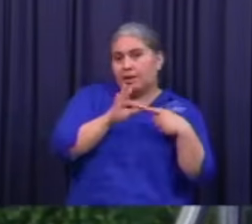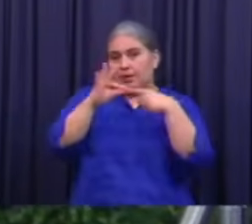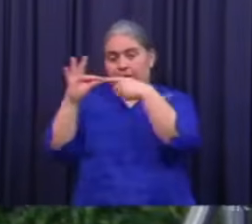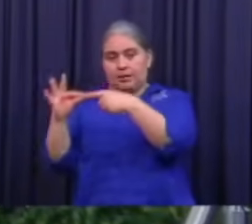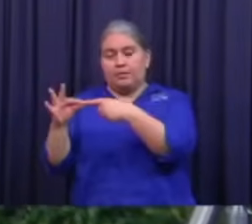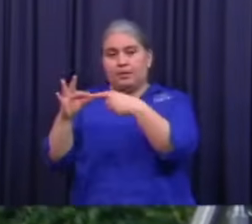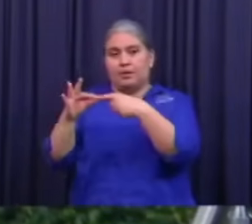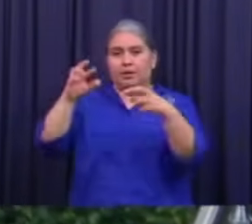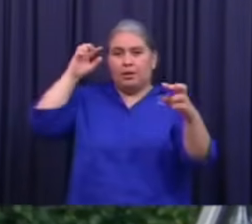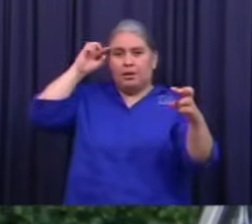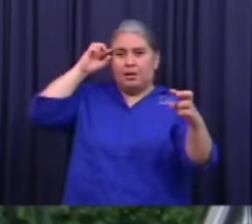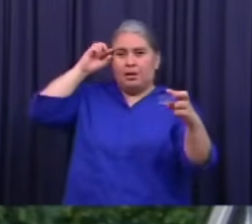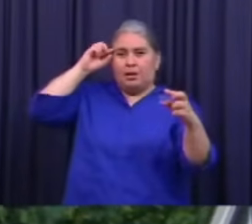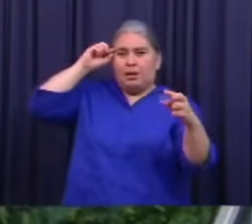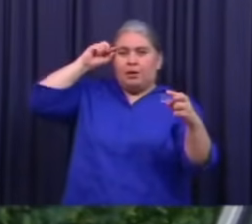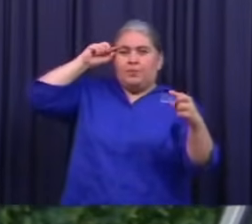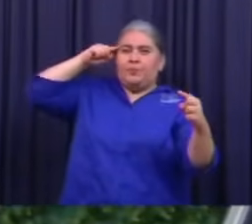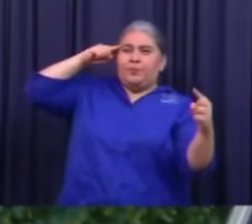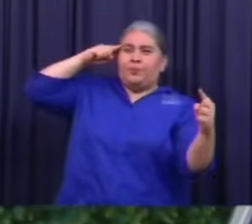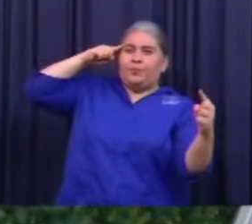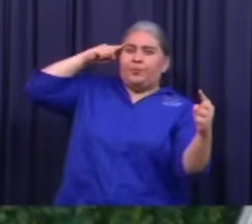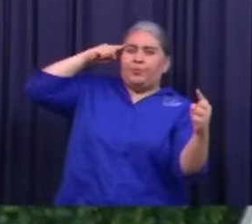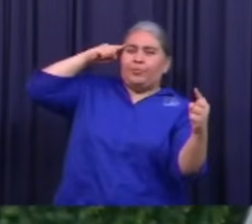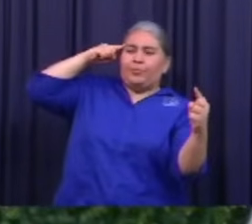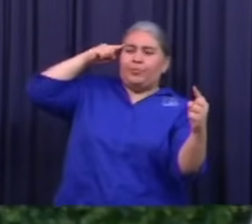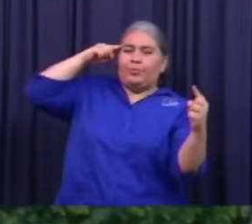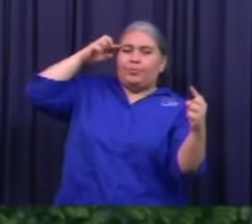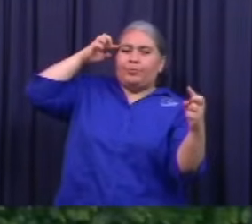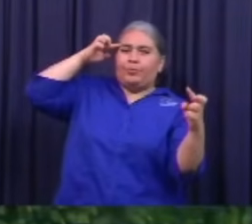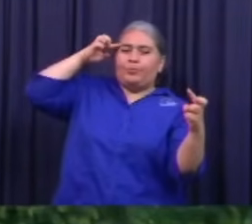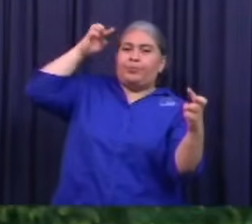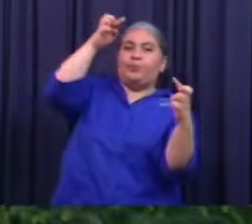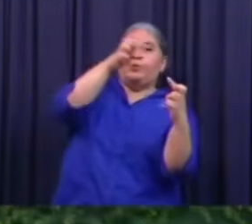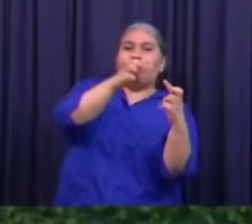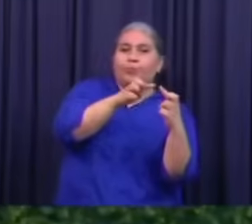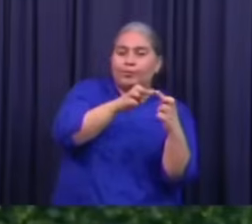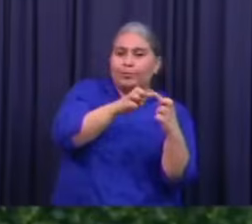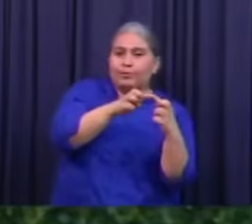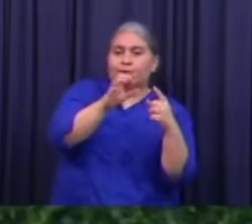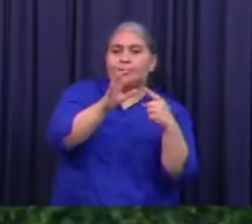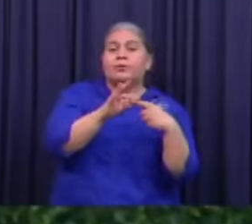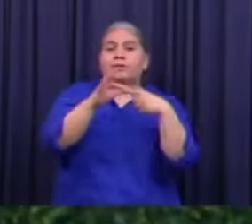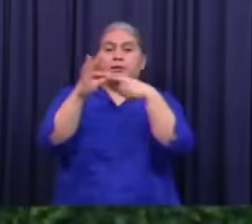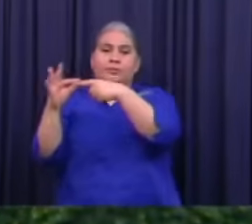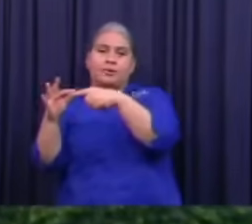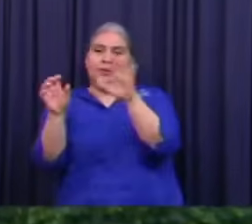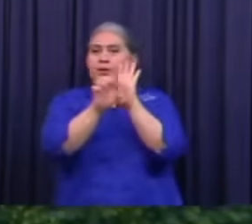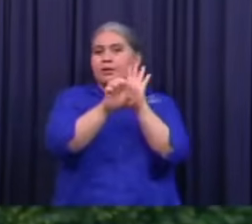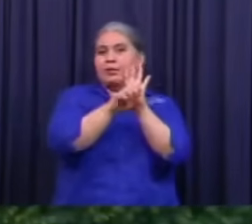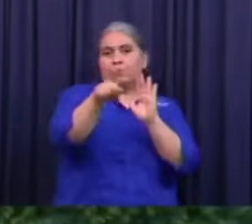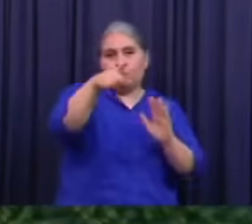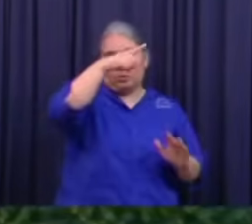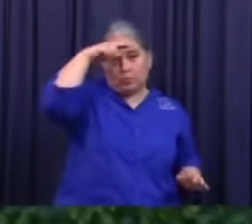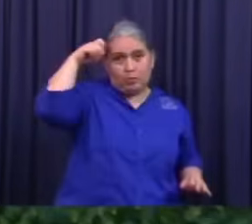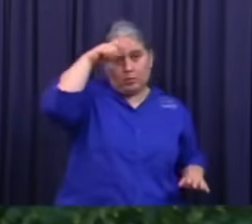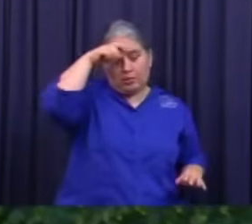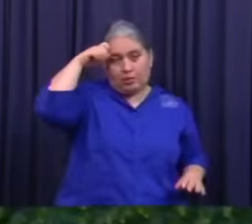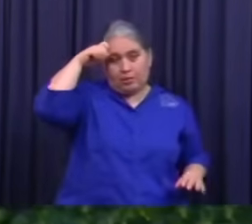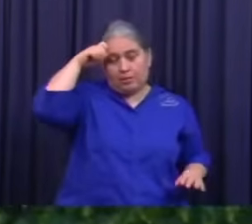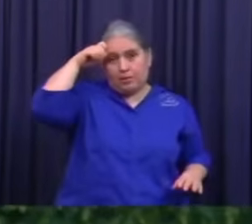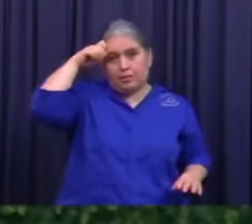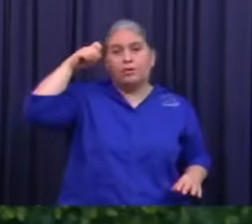especiales donde tú trabajas en donde tú estás te pusieron no por gusto quizá